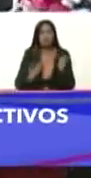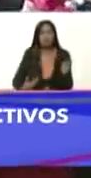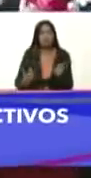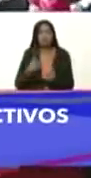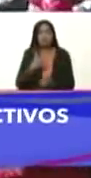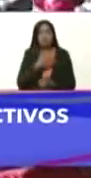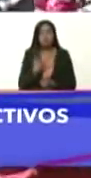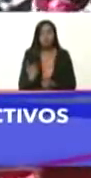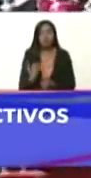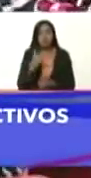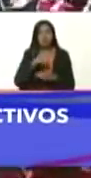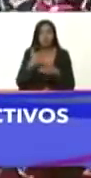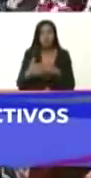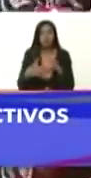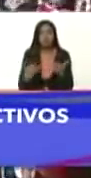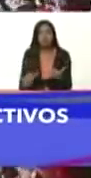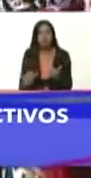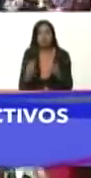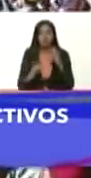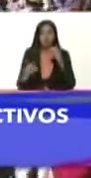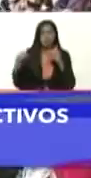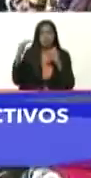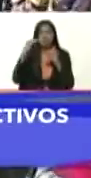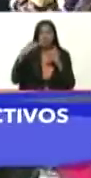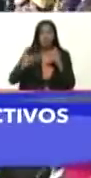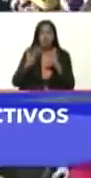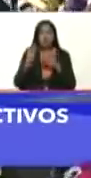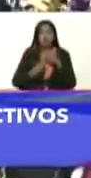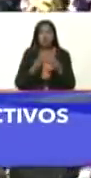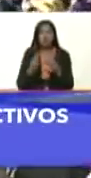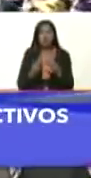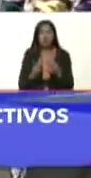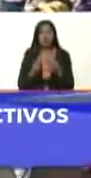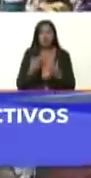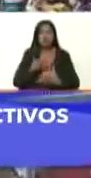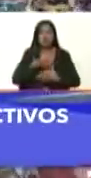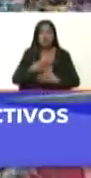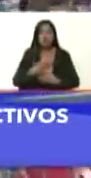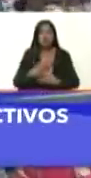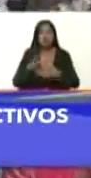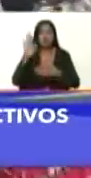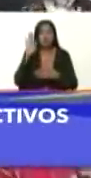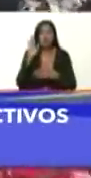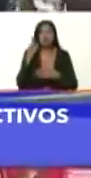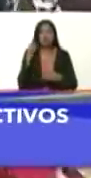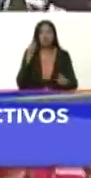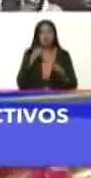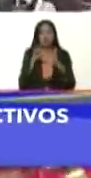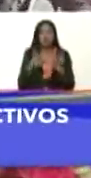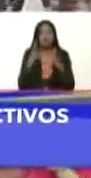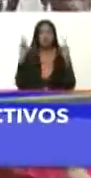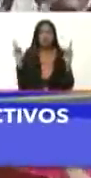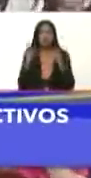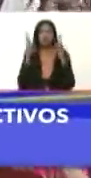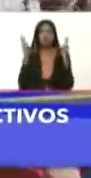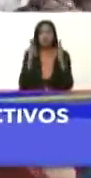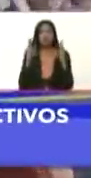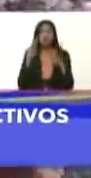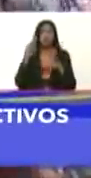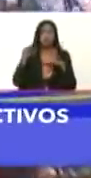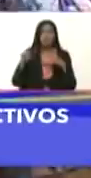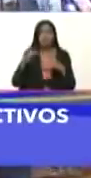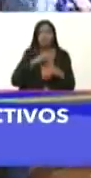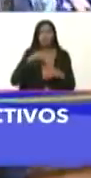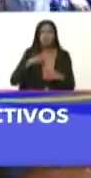quiero tomar este plan con el máximo nivel de interés, de compromiso y llevarlo a la victoria. ¡No